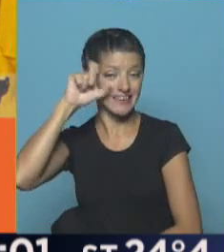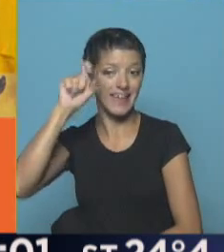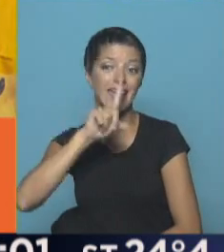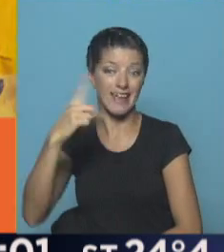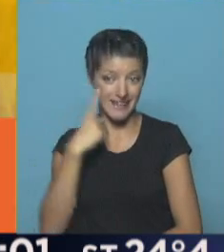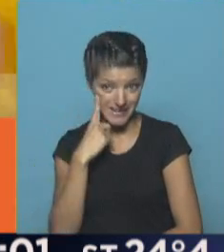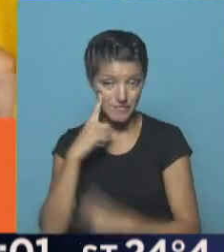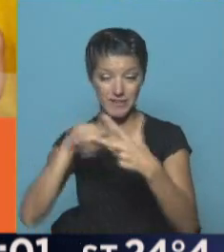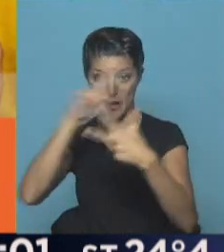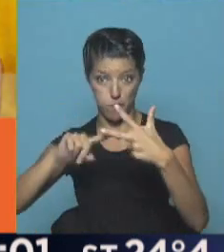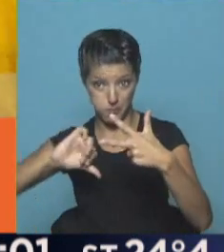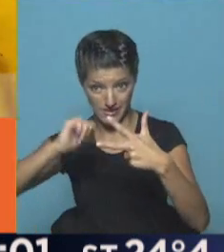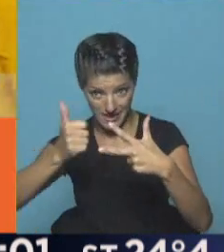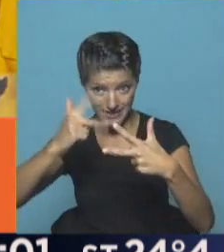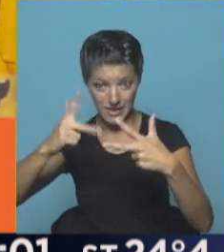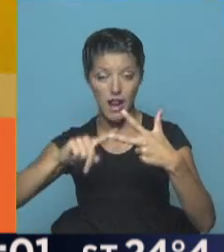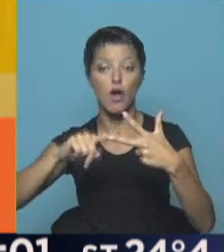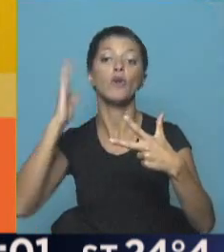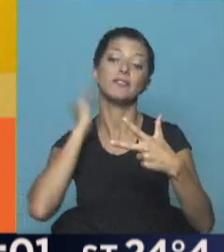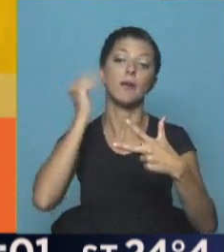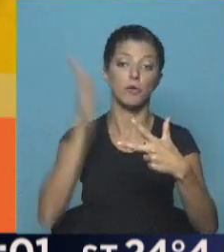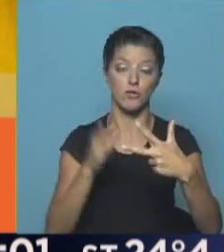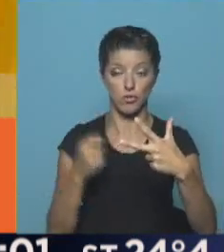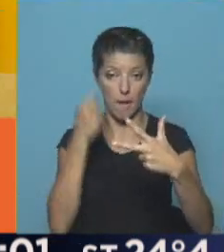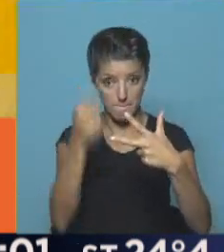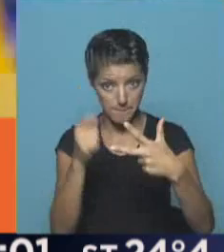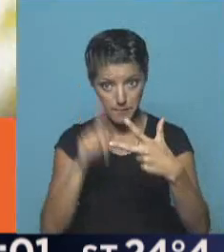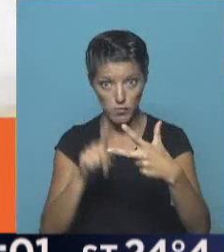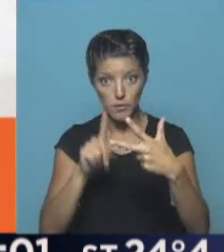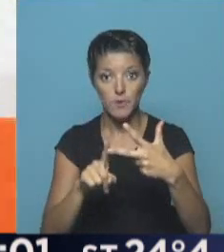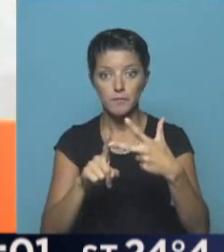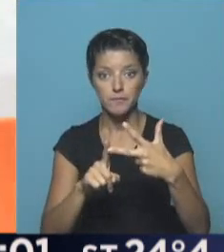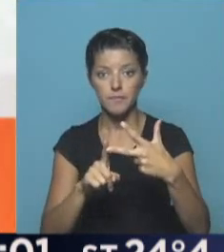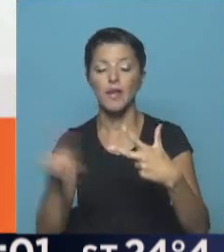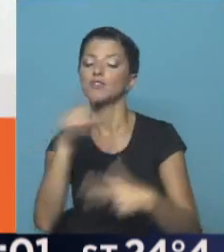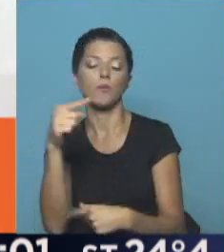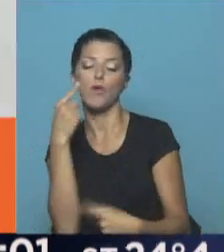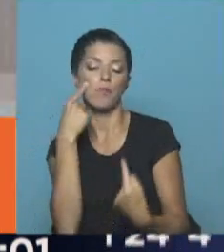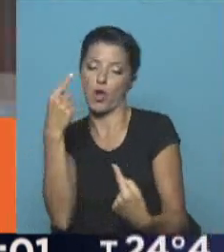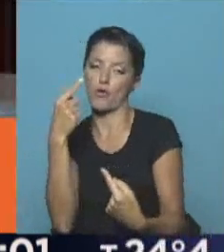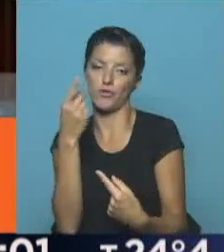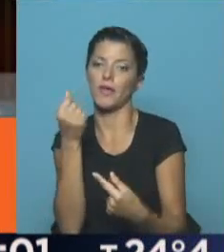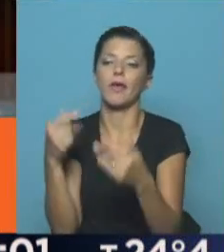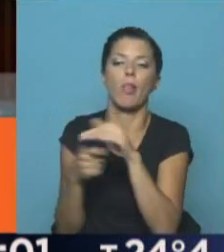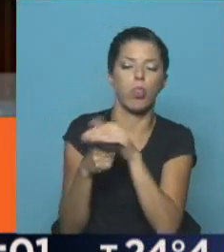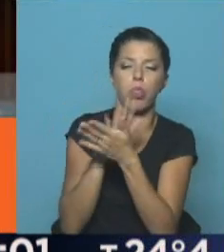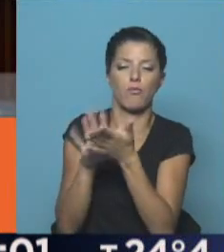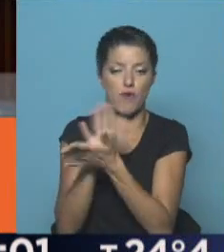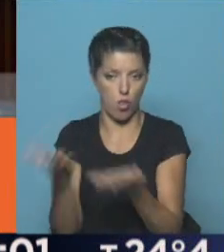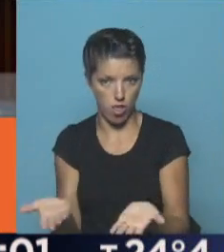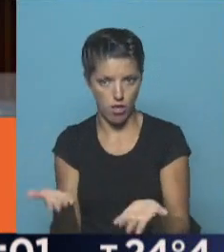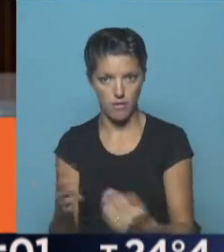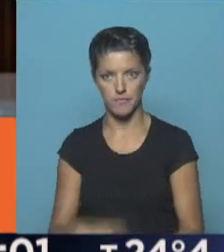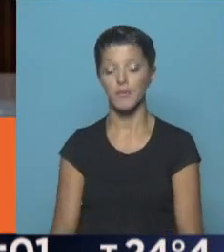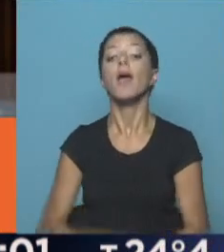el tercer lugar con el 16% de los votos, desestimaron los reclamos de fraude. Una postura